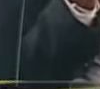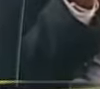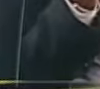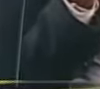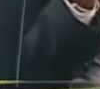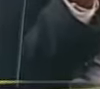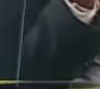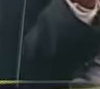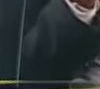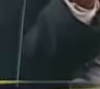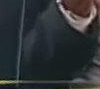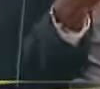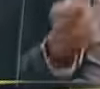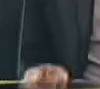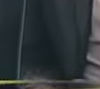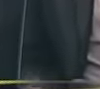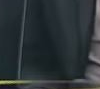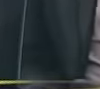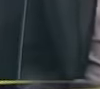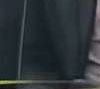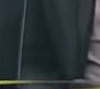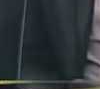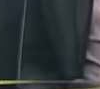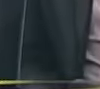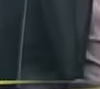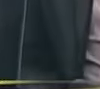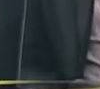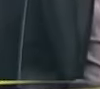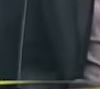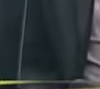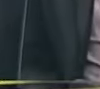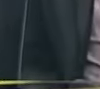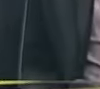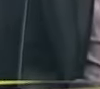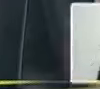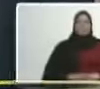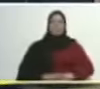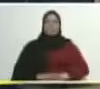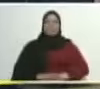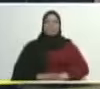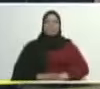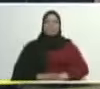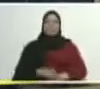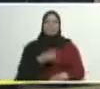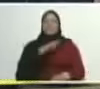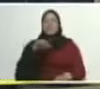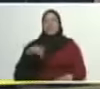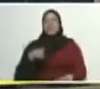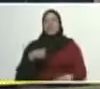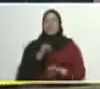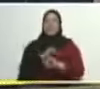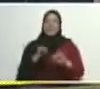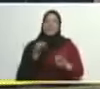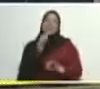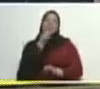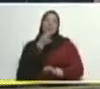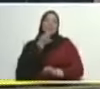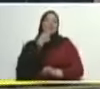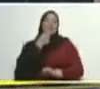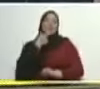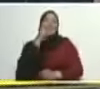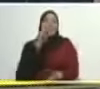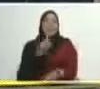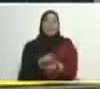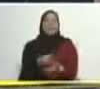Aunque estos conflictos ocurren fuera de la región, nos afectan debido a nuestras vulnerabilidades y